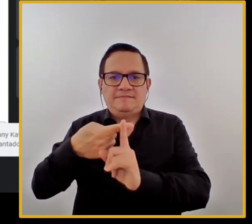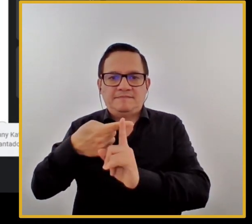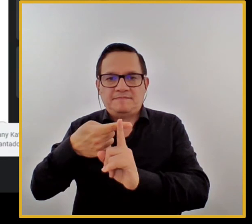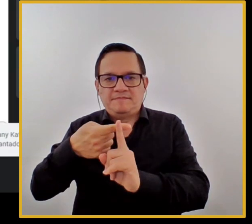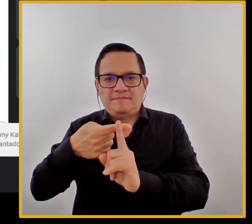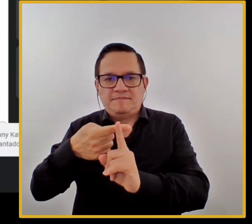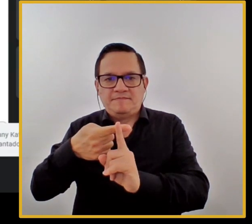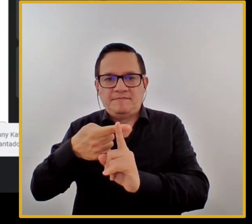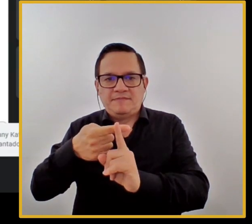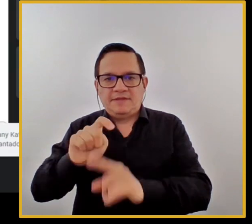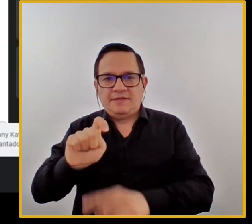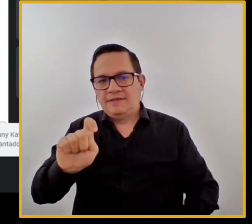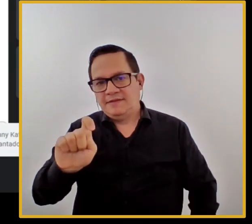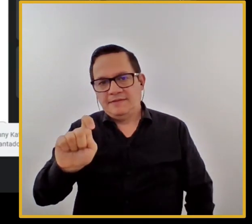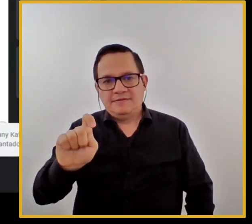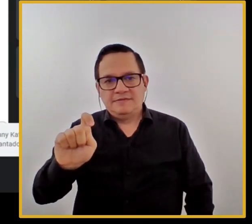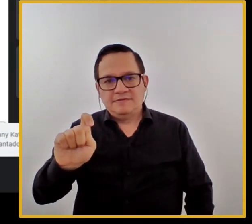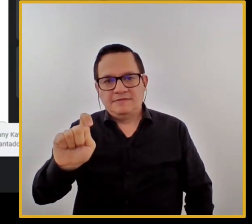más x